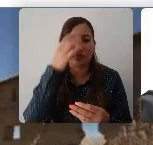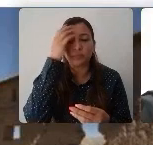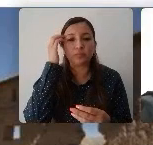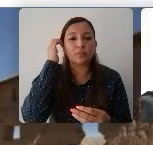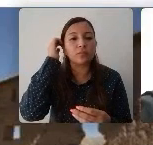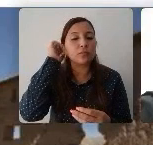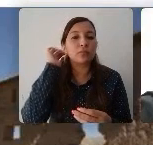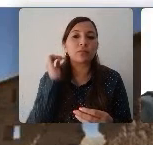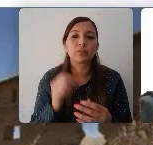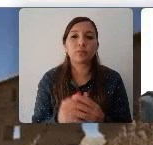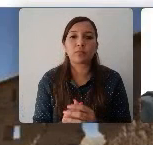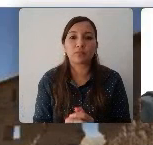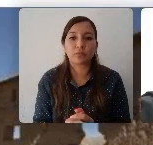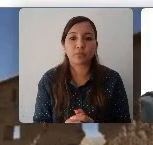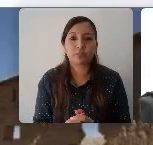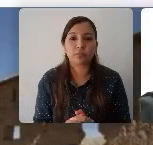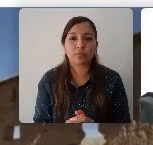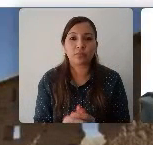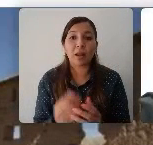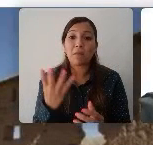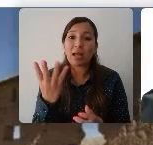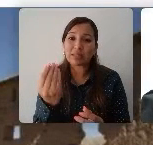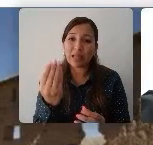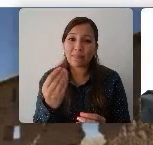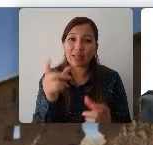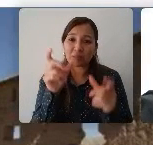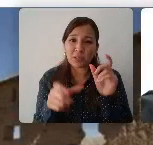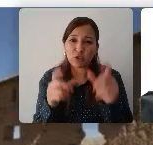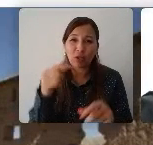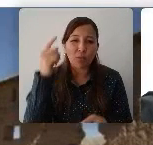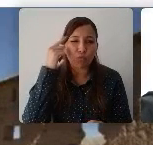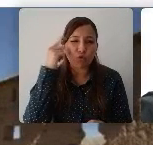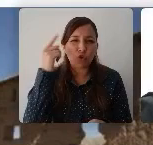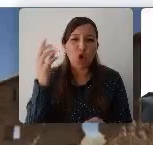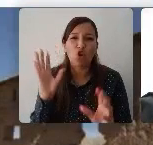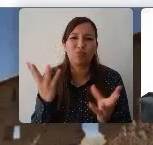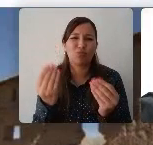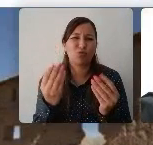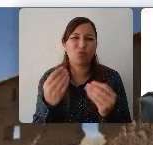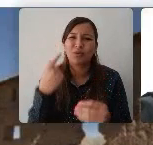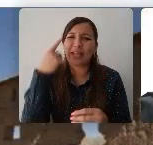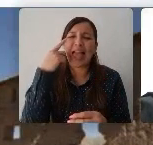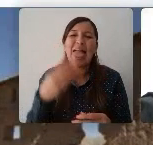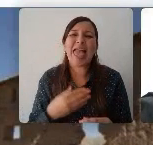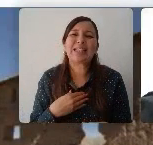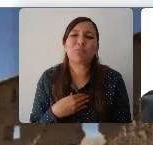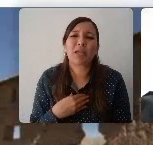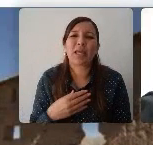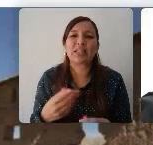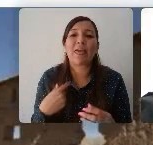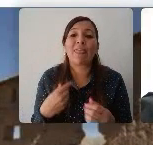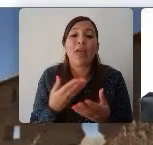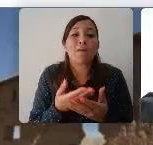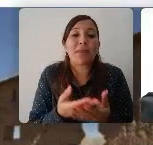es que desde ya los emprendedores se encuentran bastante capacitados, ¿no? Tienen muchas experiencias en cuanto a la oferta